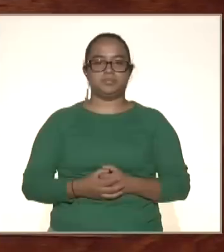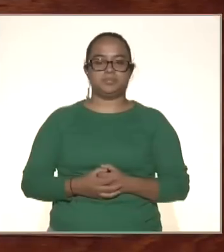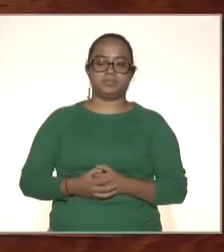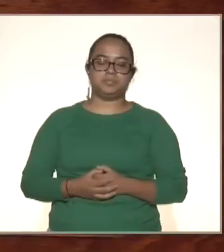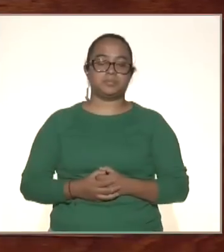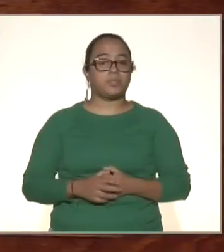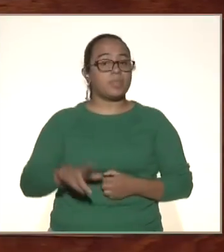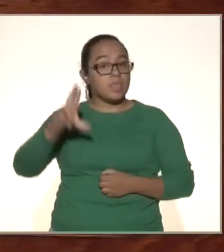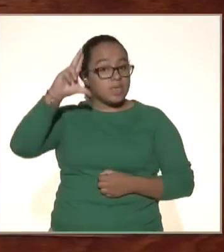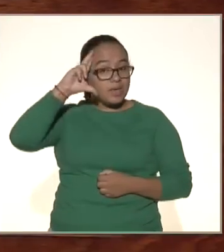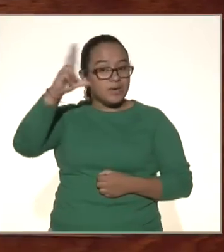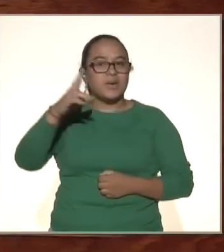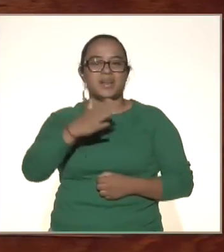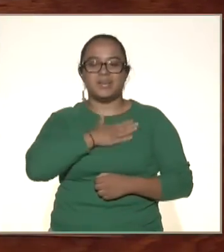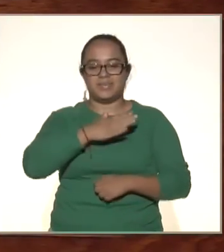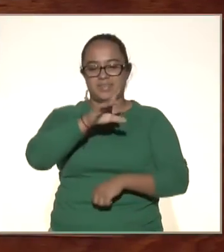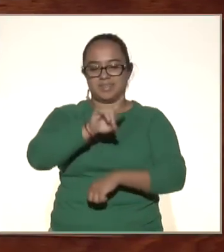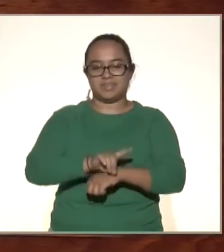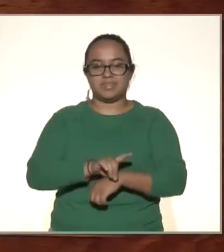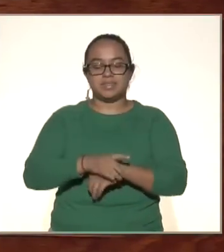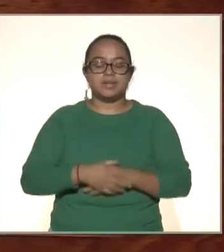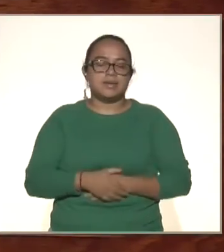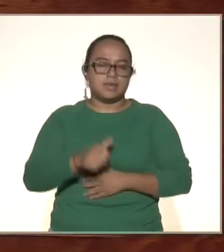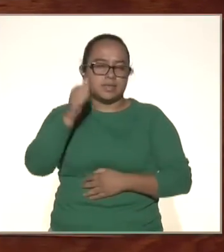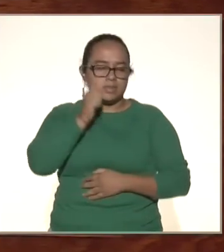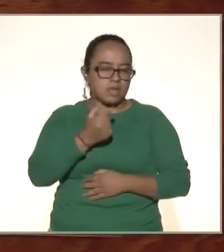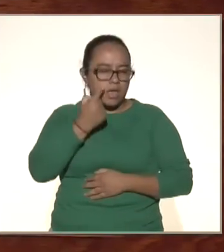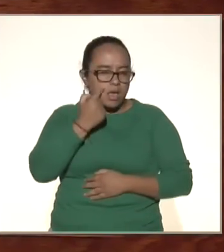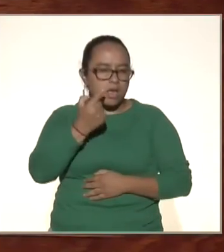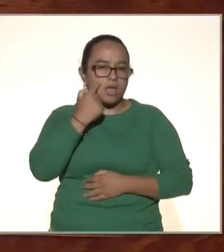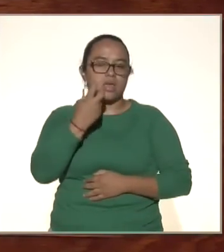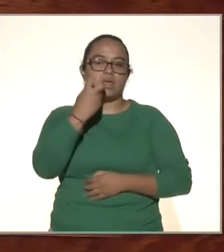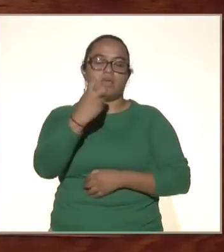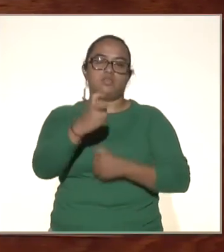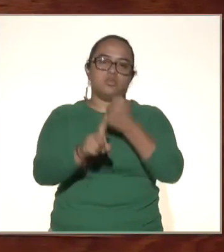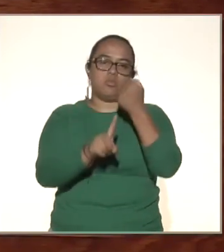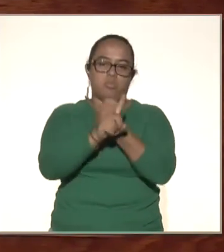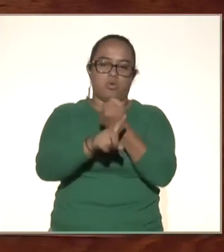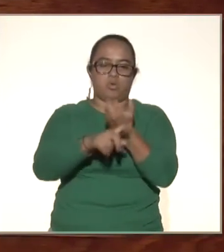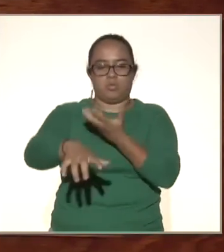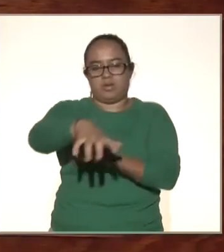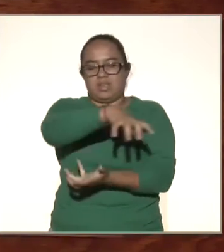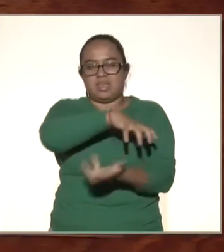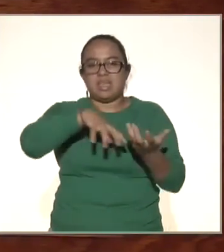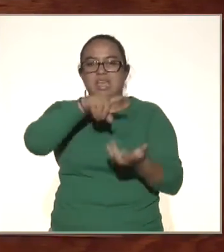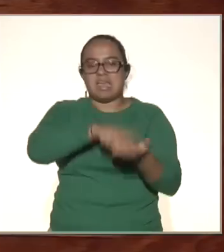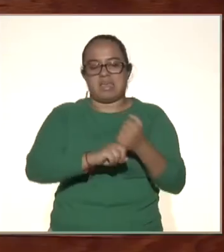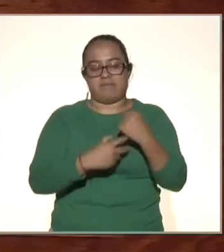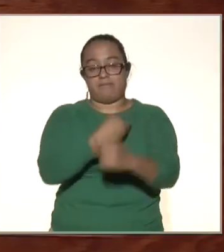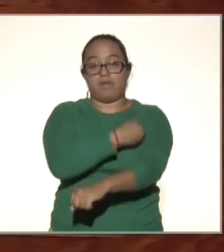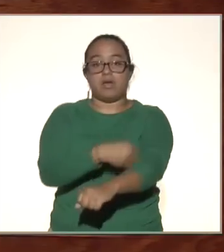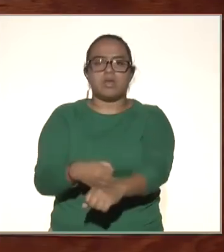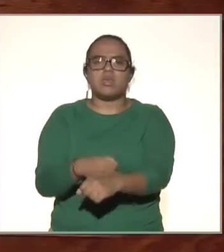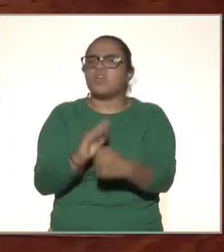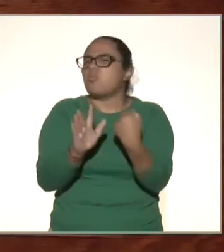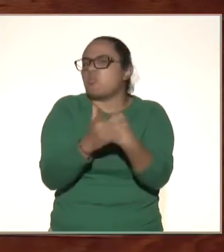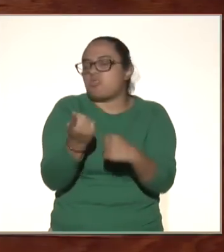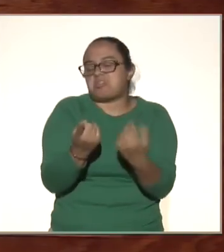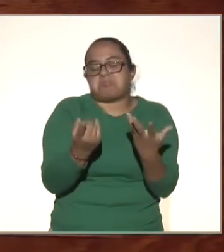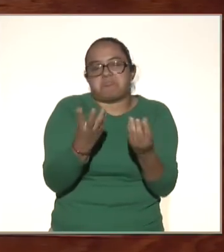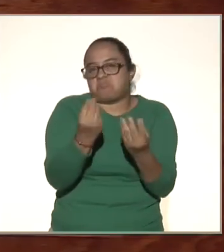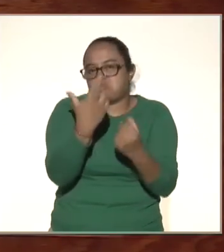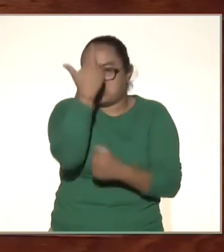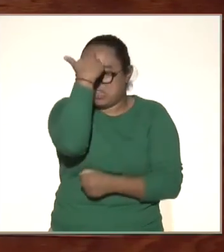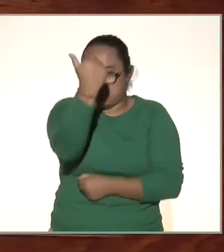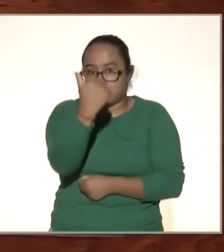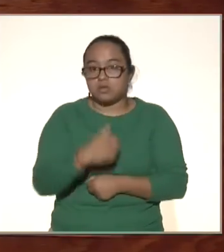Hola, muy buenos días. Es común que surjan los conflictos entre las familias y son muchas las causas. Vivir